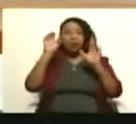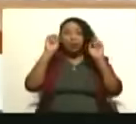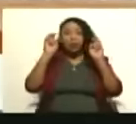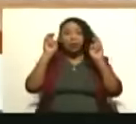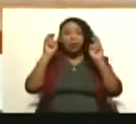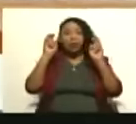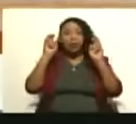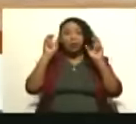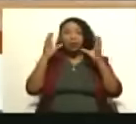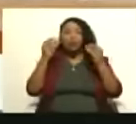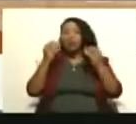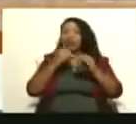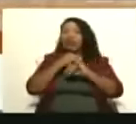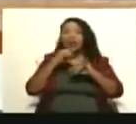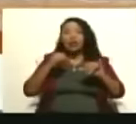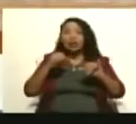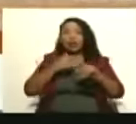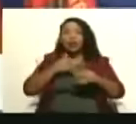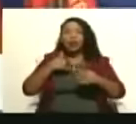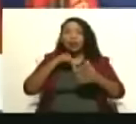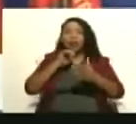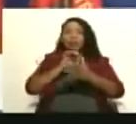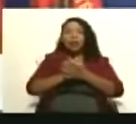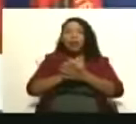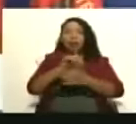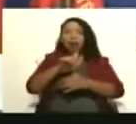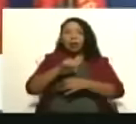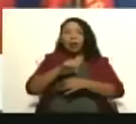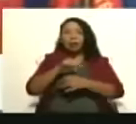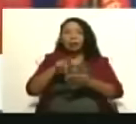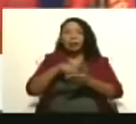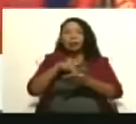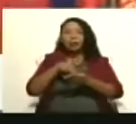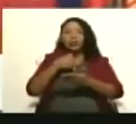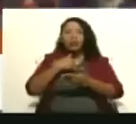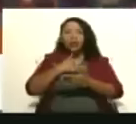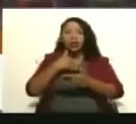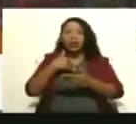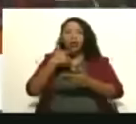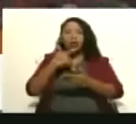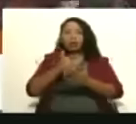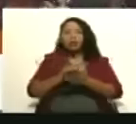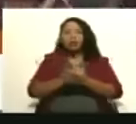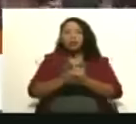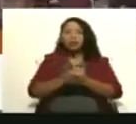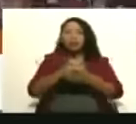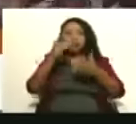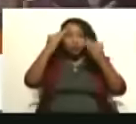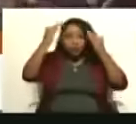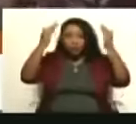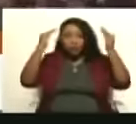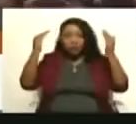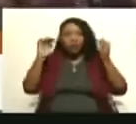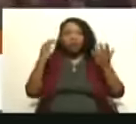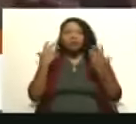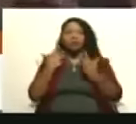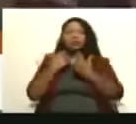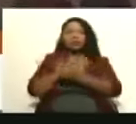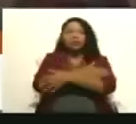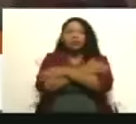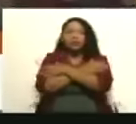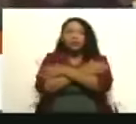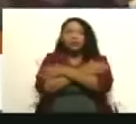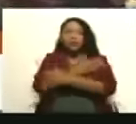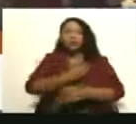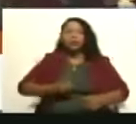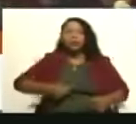Sencillamente felices, queridos compañeros aquí presentes. Quiero transmitir el saludo y el abrazo de nuestro comandante en jefe,